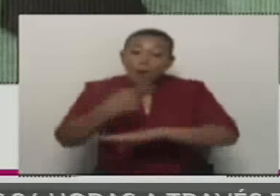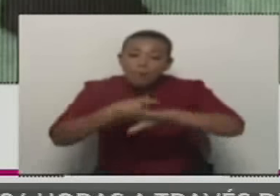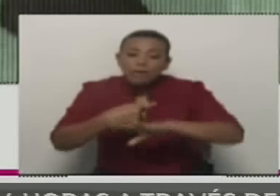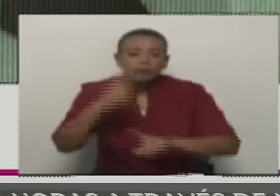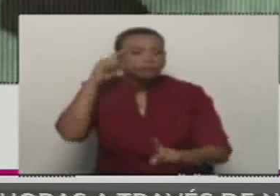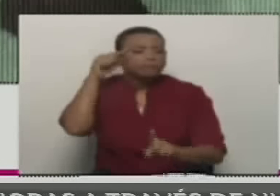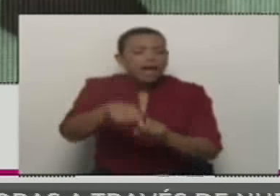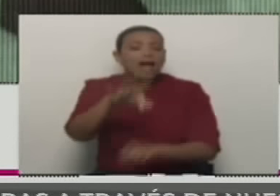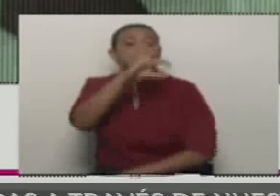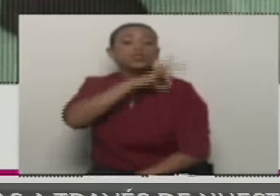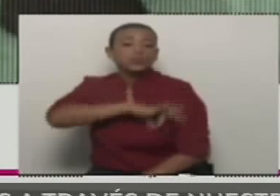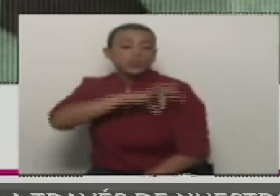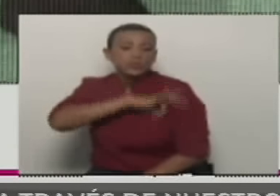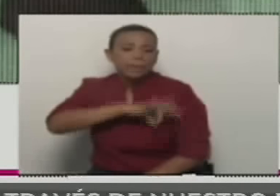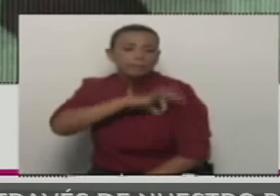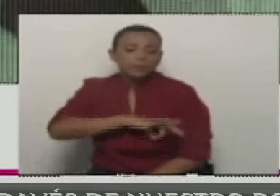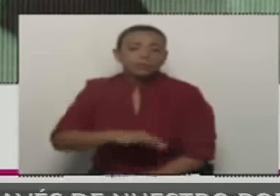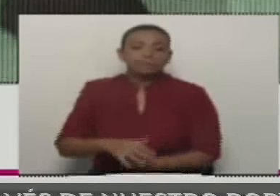La